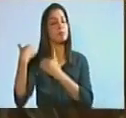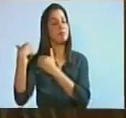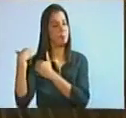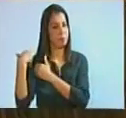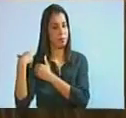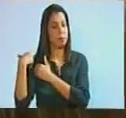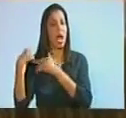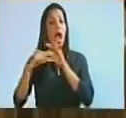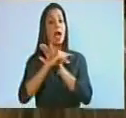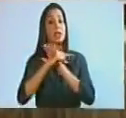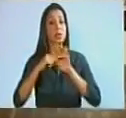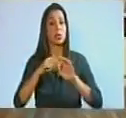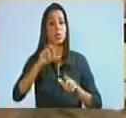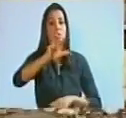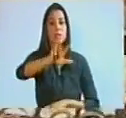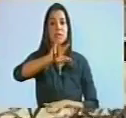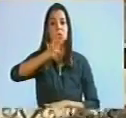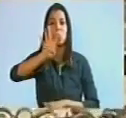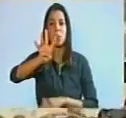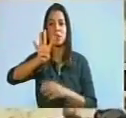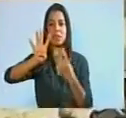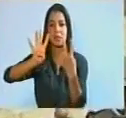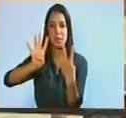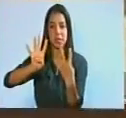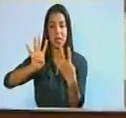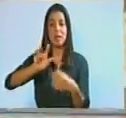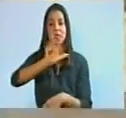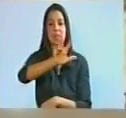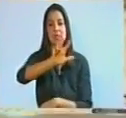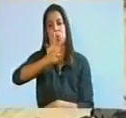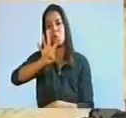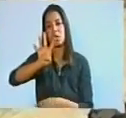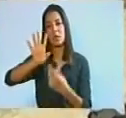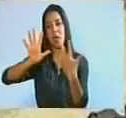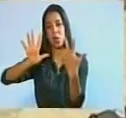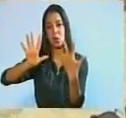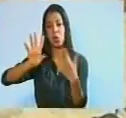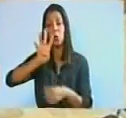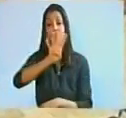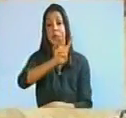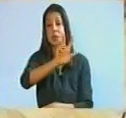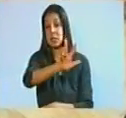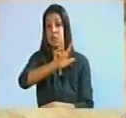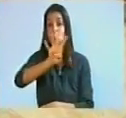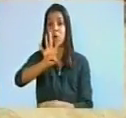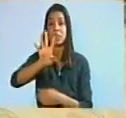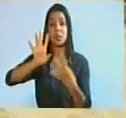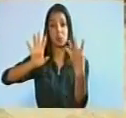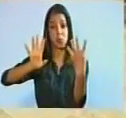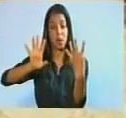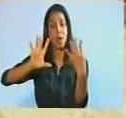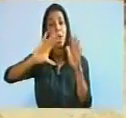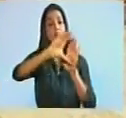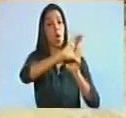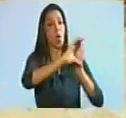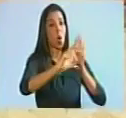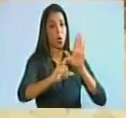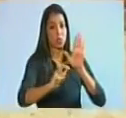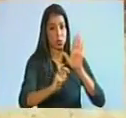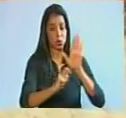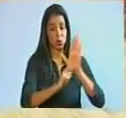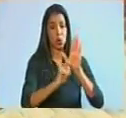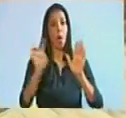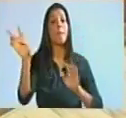previstas en los artículos 347, 348 y 349 de la Constitución de la